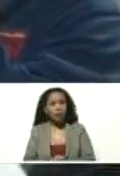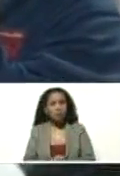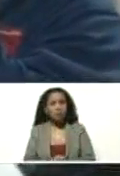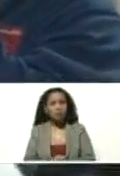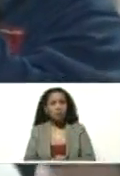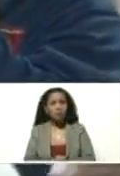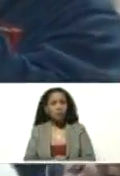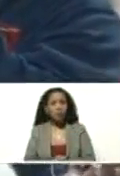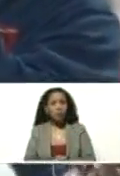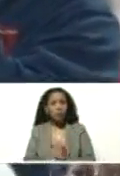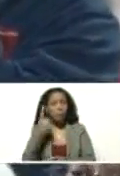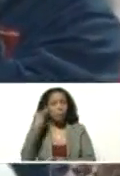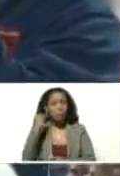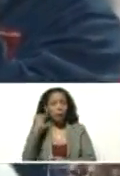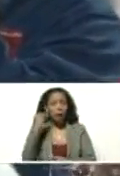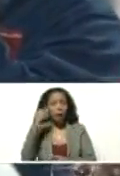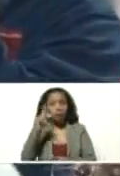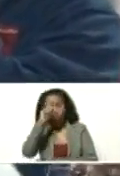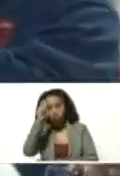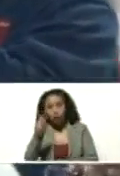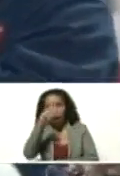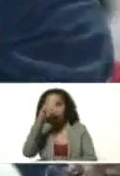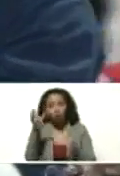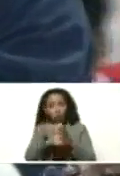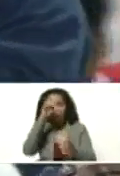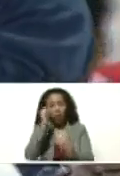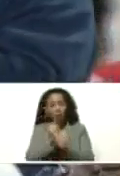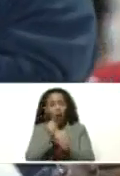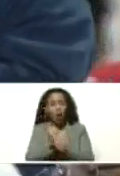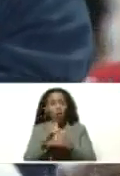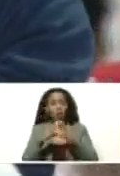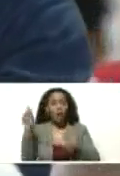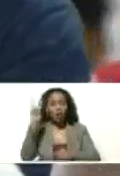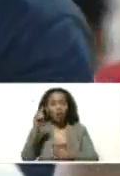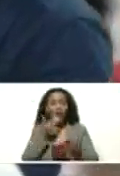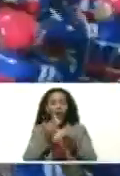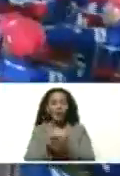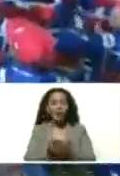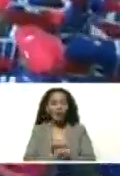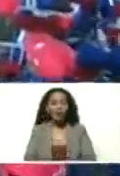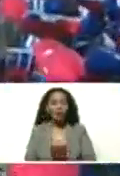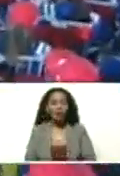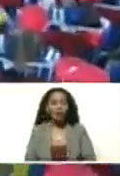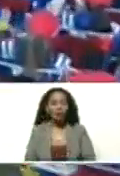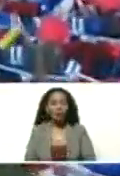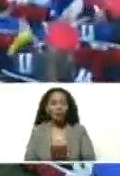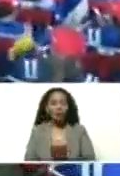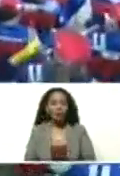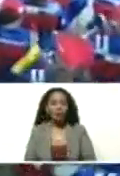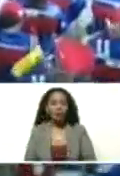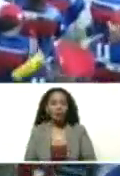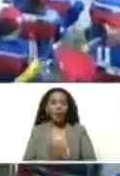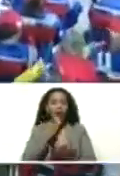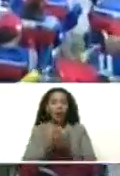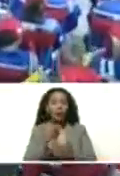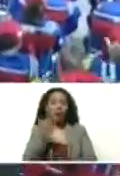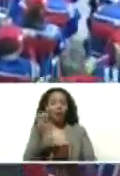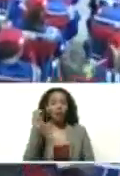para reivindicar la clase trabajadora de toda Venezuela. Muchas gracias. Bueno, gracias a ti, Wilmer,